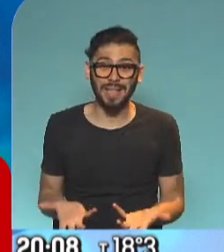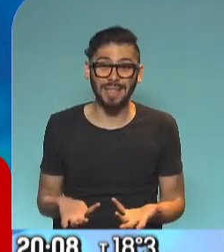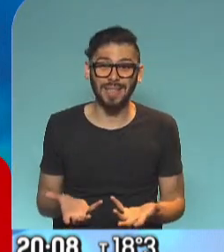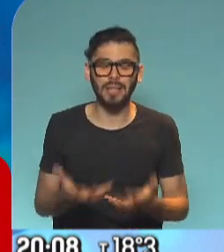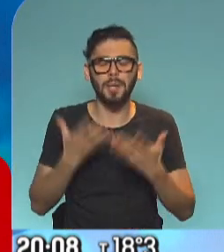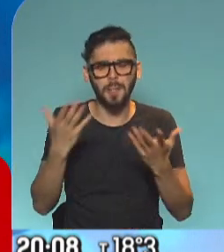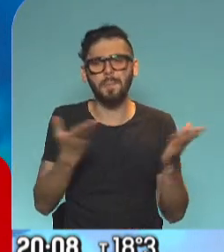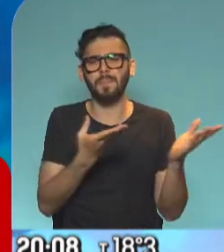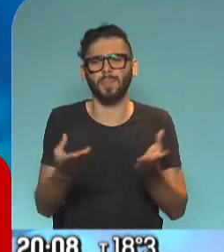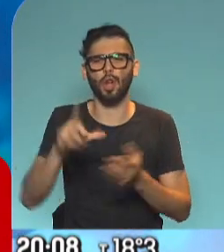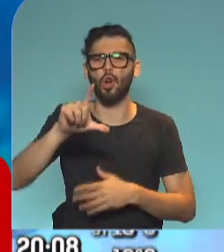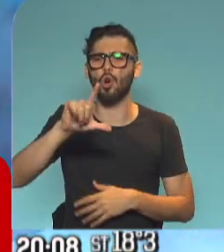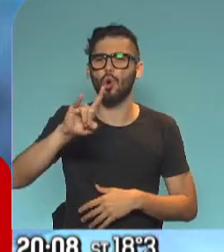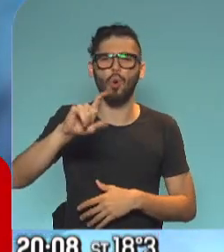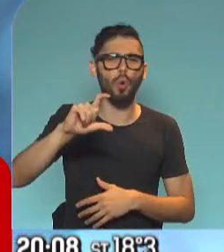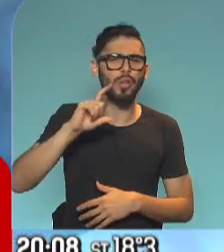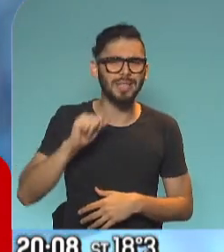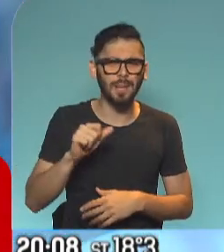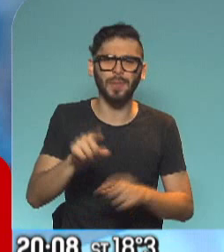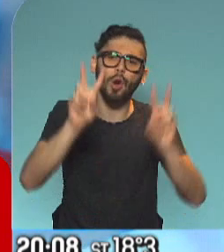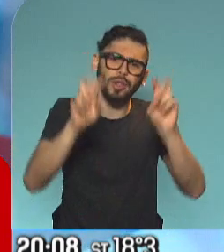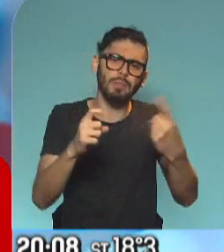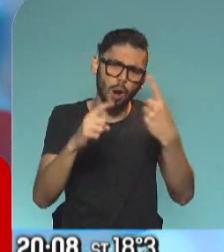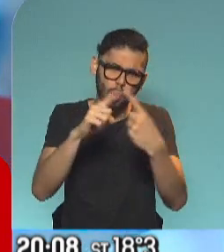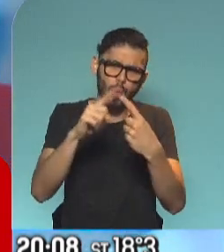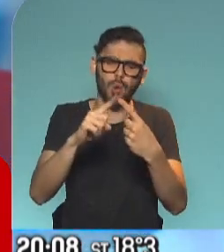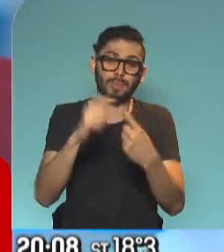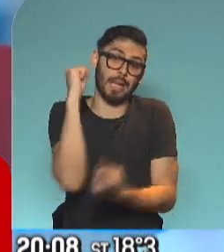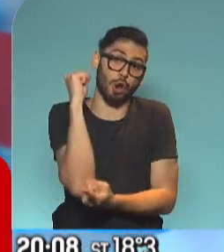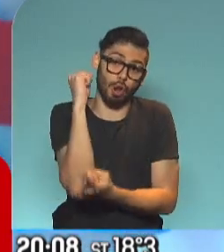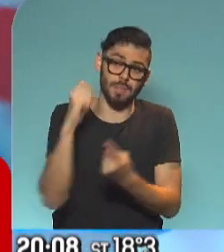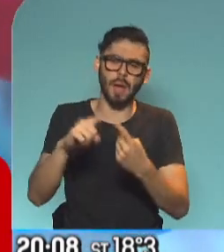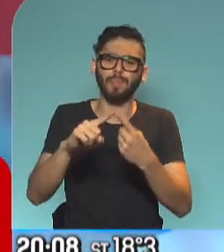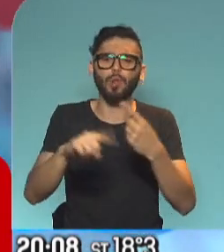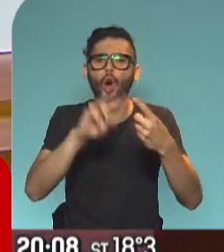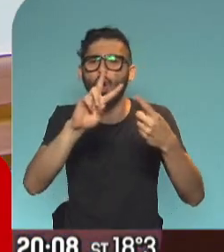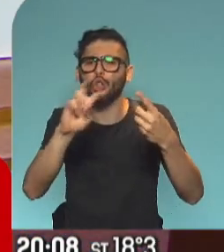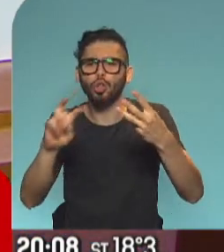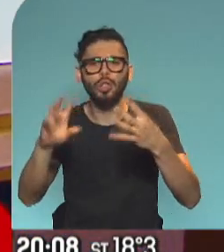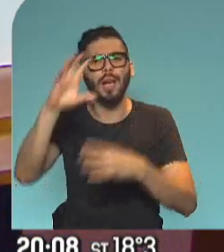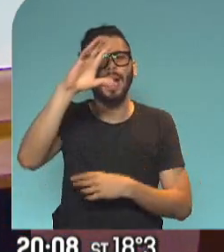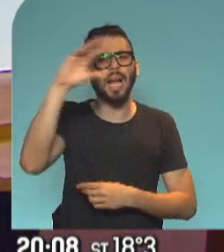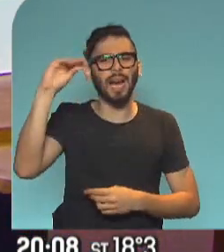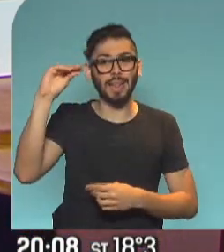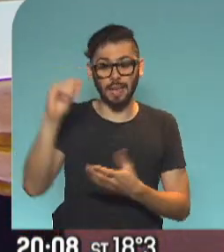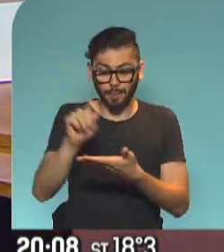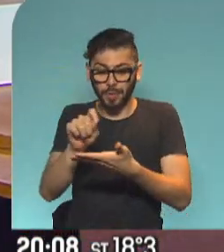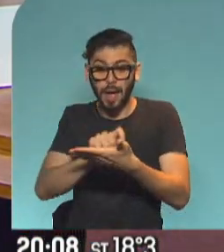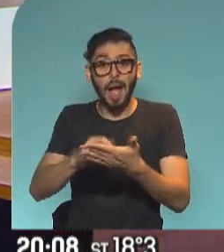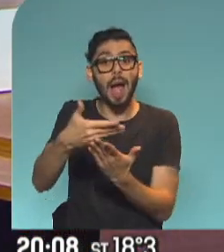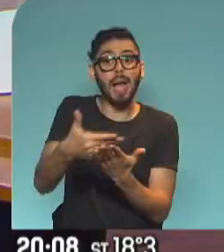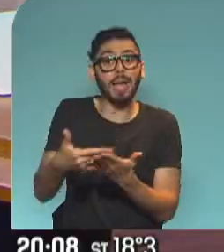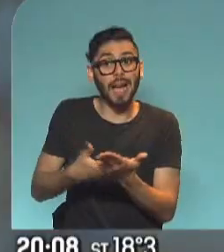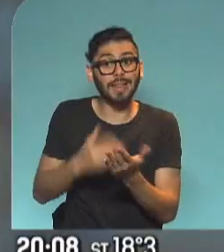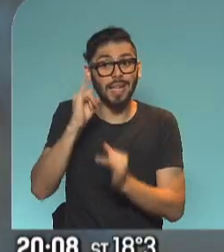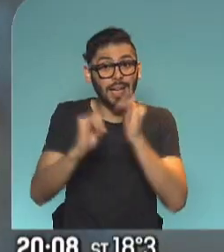Lucía sobre la devaluación, uno de esos temas, sobre la economía. Entre otros temas, se refirió Cristina Fernández de Kirchner en la carta de la cual hablábamos al